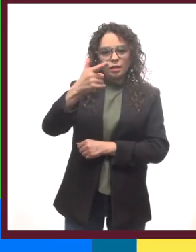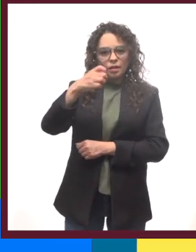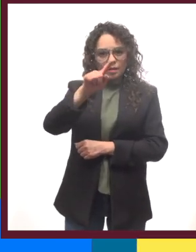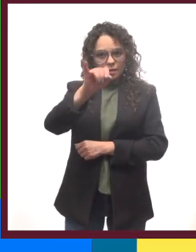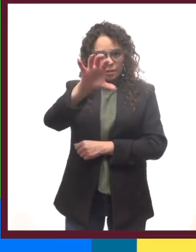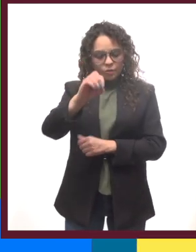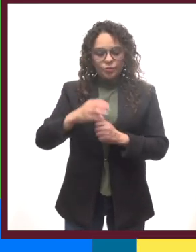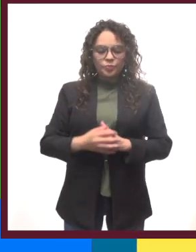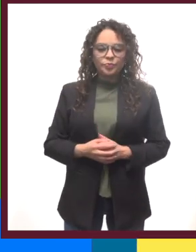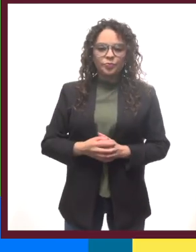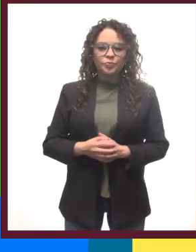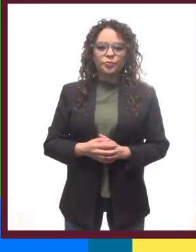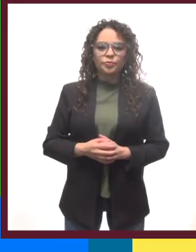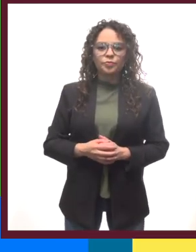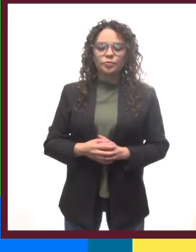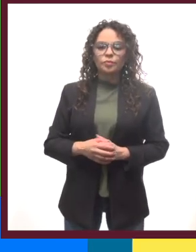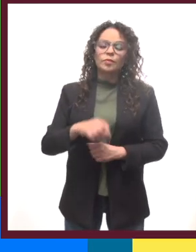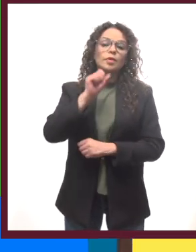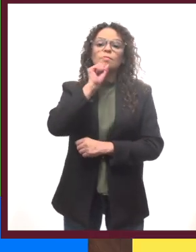como extradiegético.